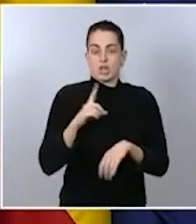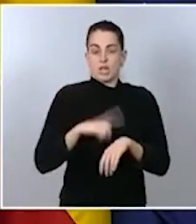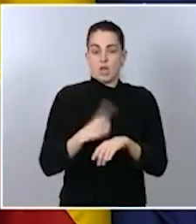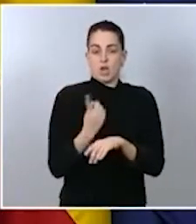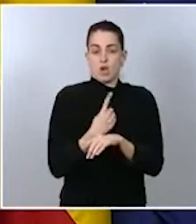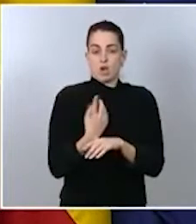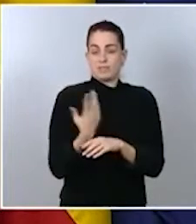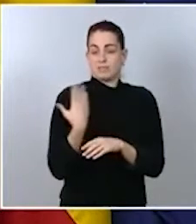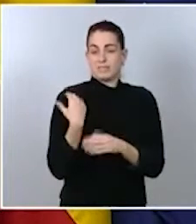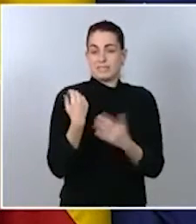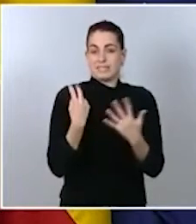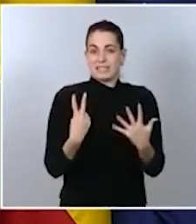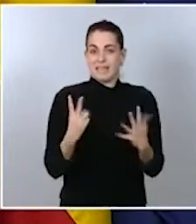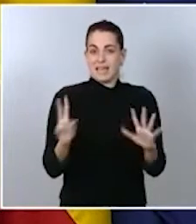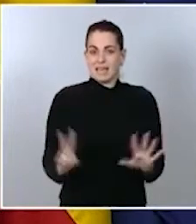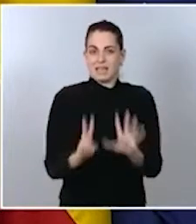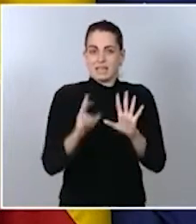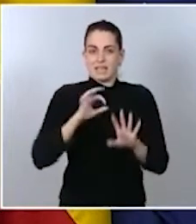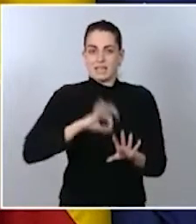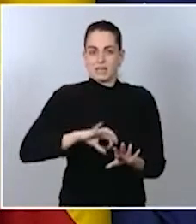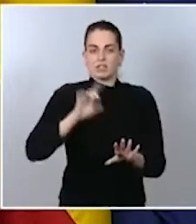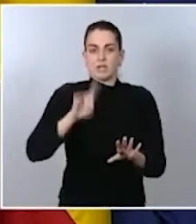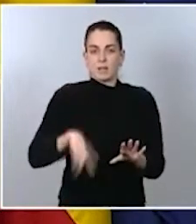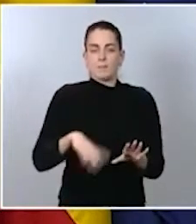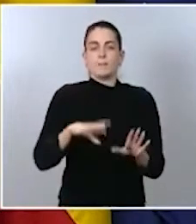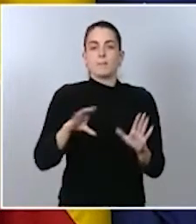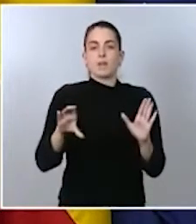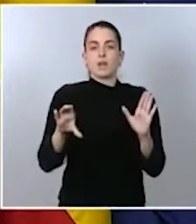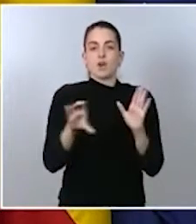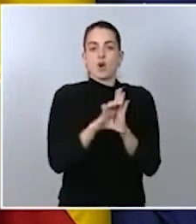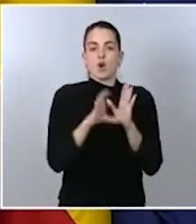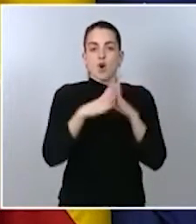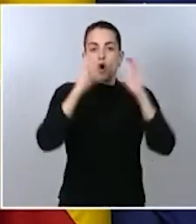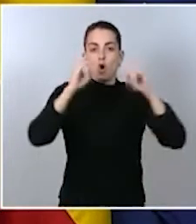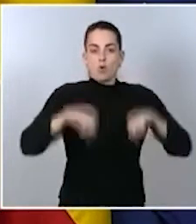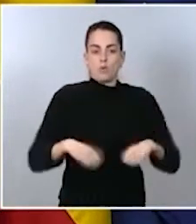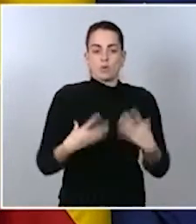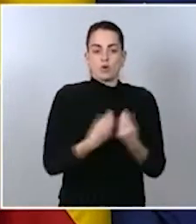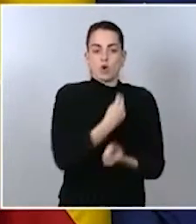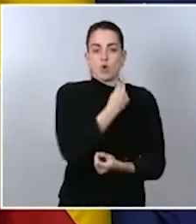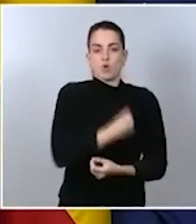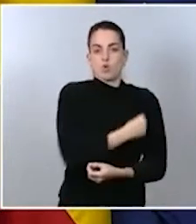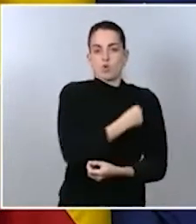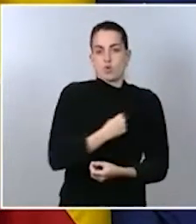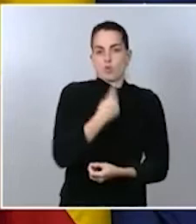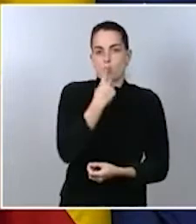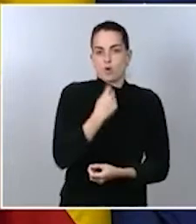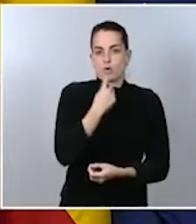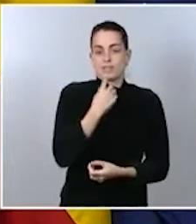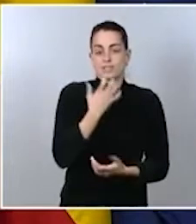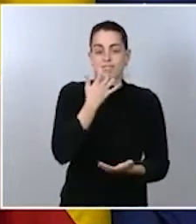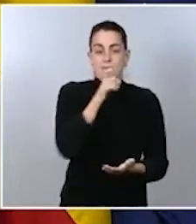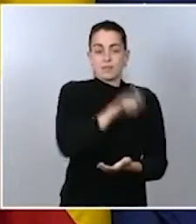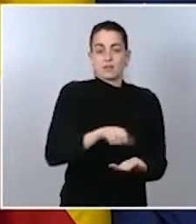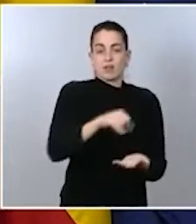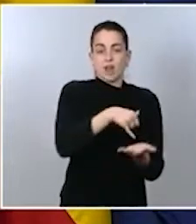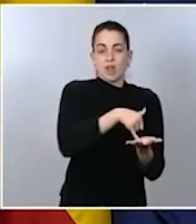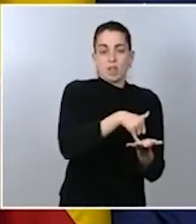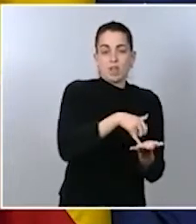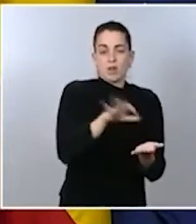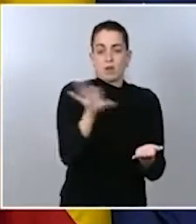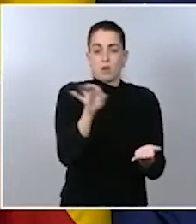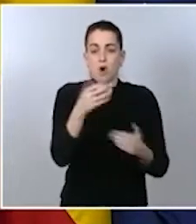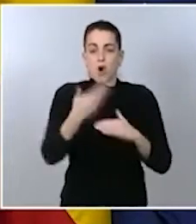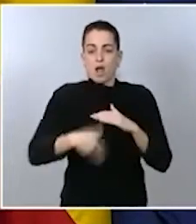el convenio de colaboración con la cruz roja española para atender a las personas con mayor vulnerabilidad en la cañada real